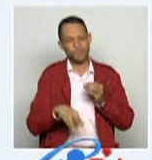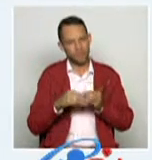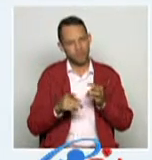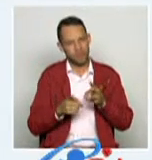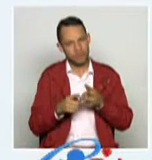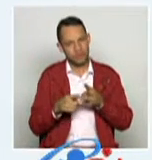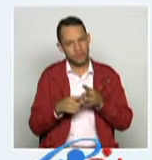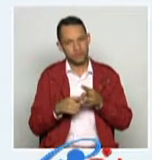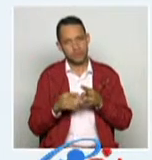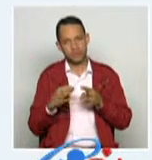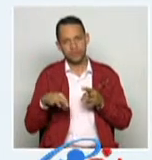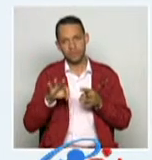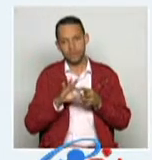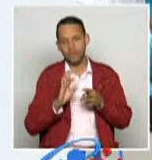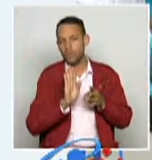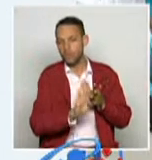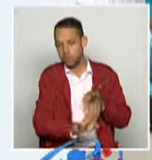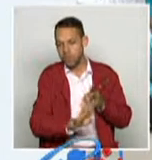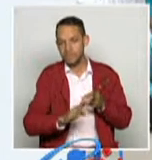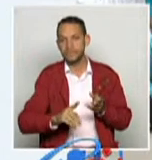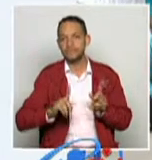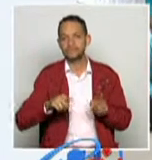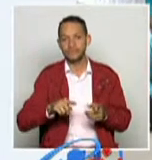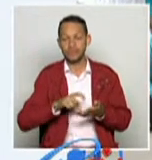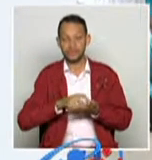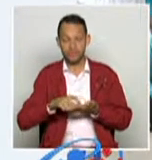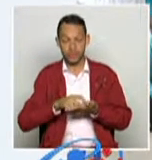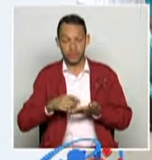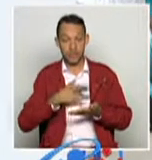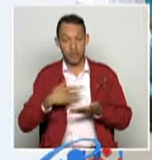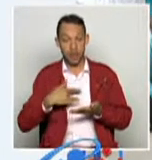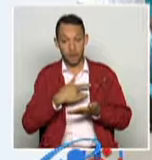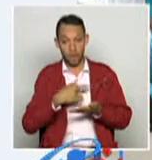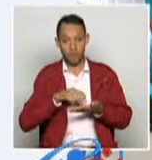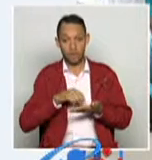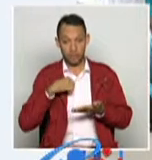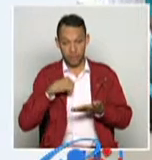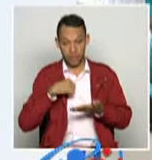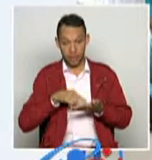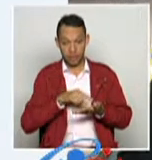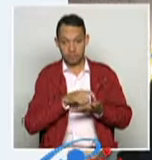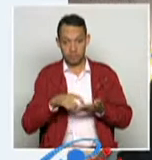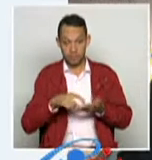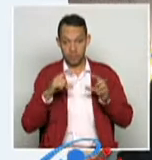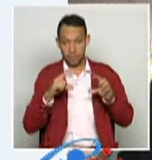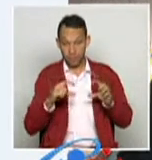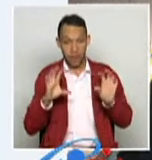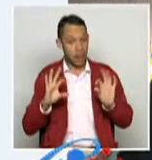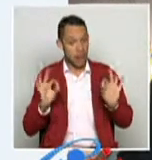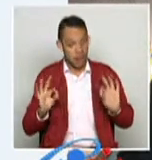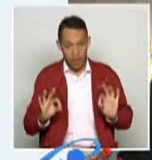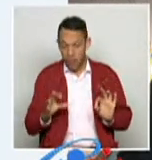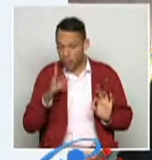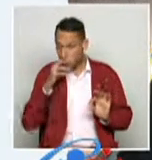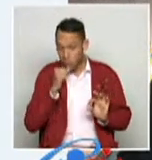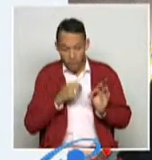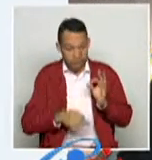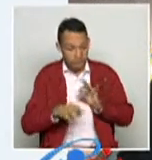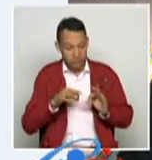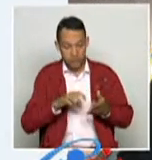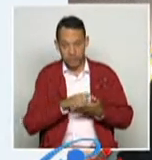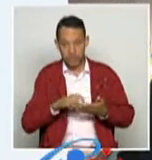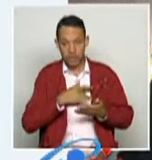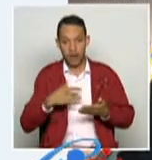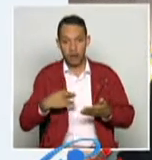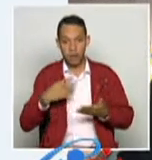tercer punto es tener en cuenta el carnet del régimen de salud, la afiliación, y si no tienen seguridad social, una carta